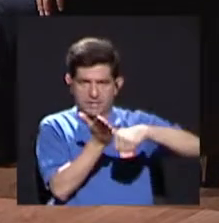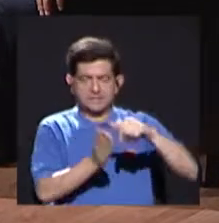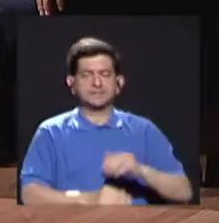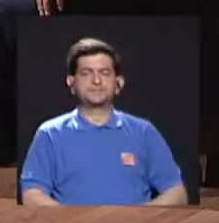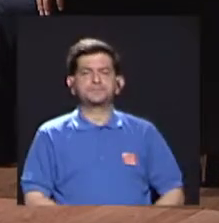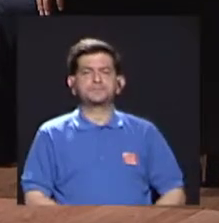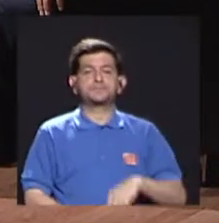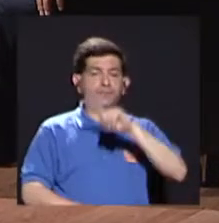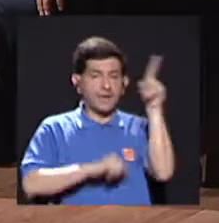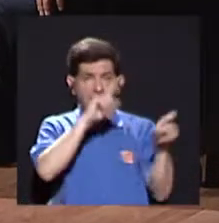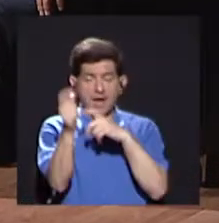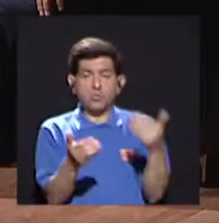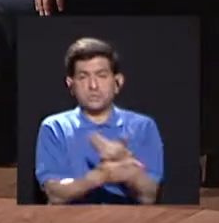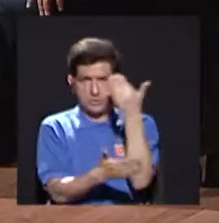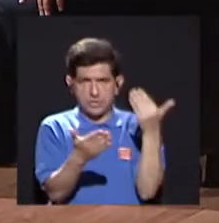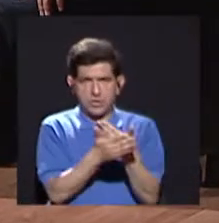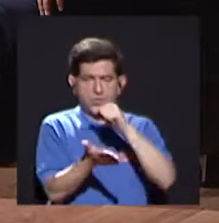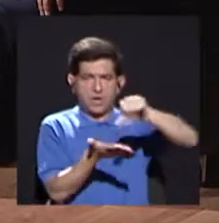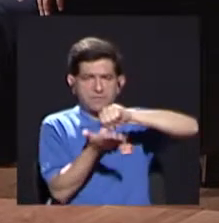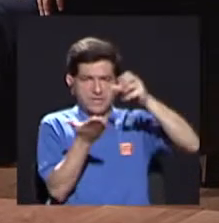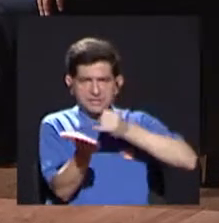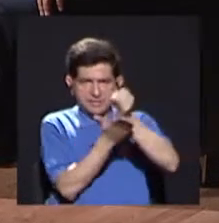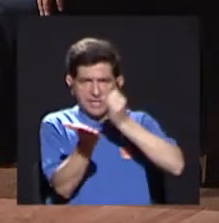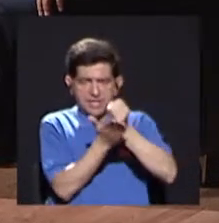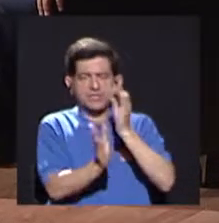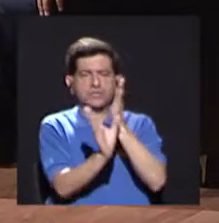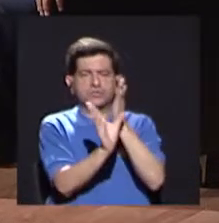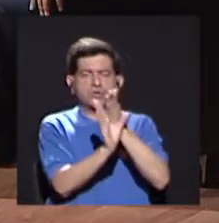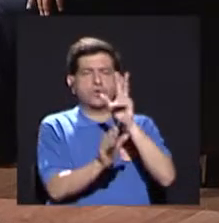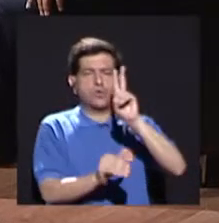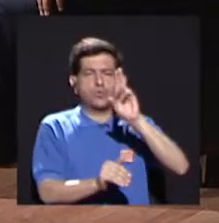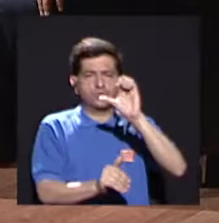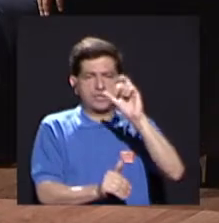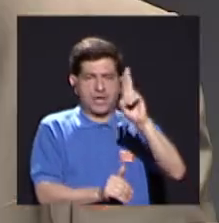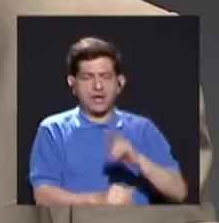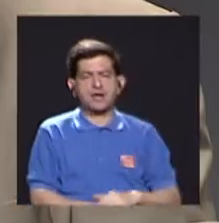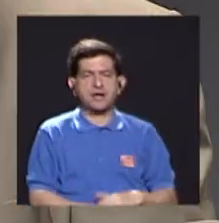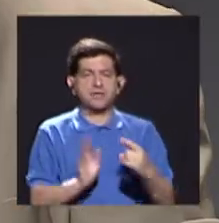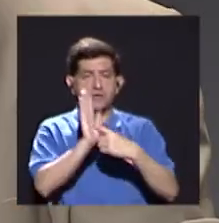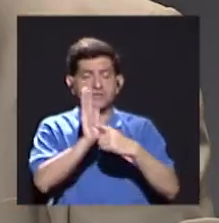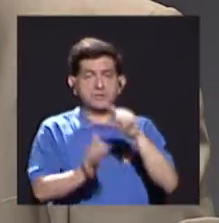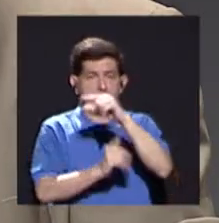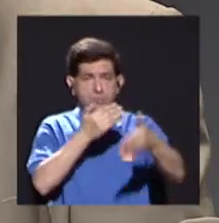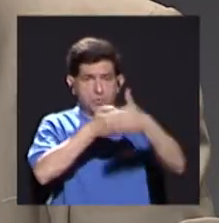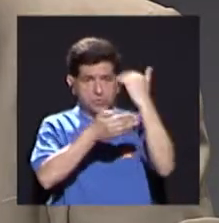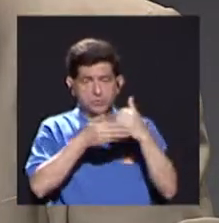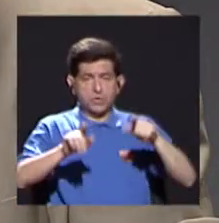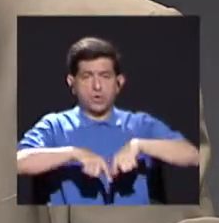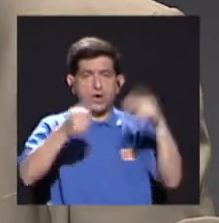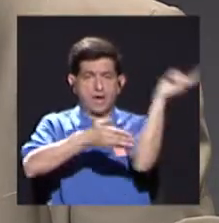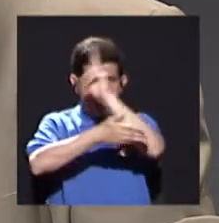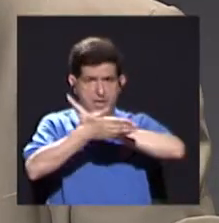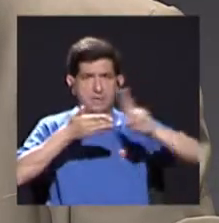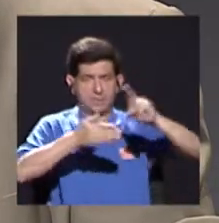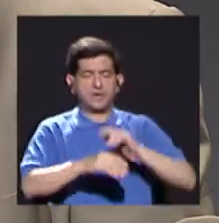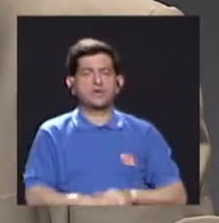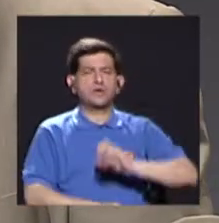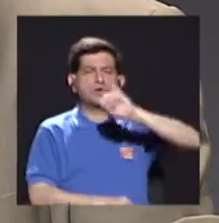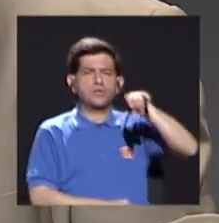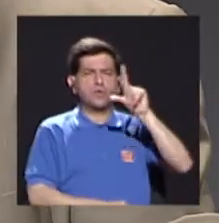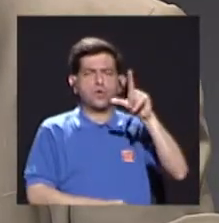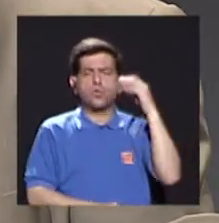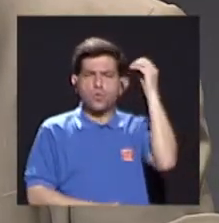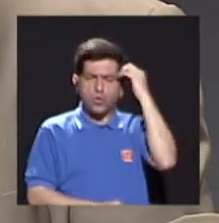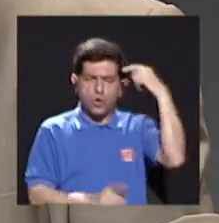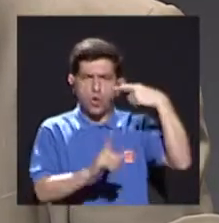según la encuesta más reciente del centro investigaciones psicológicas de la usr que se publicó la semana pasada en semana la universidad en julio las